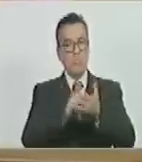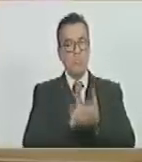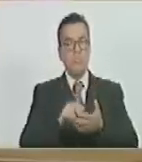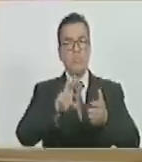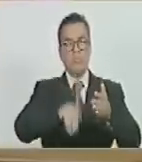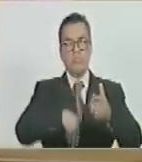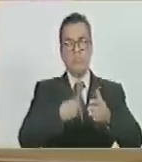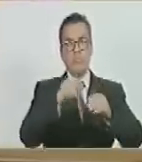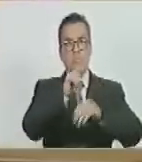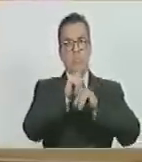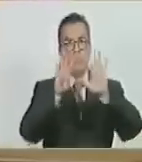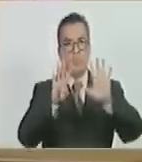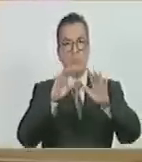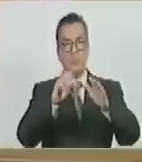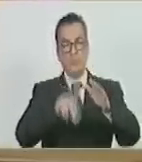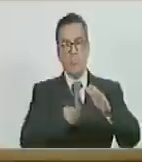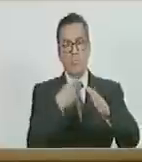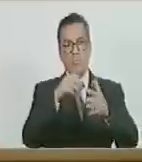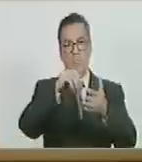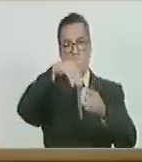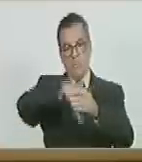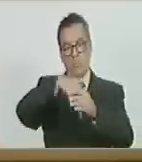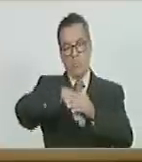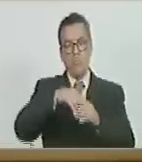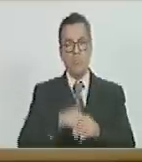Poder Electoral. Es todo, ciudadano presidente.